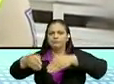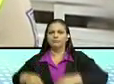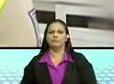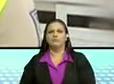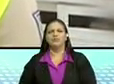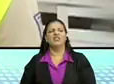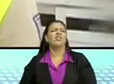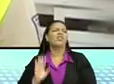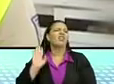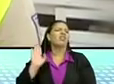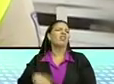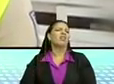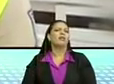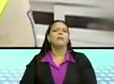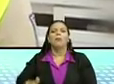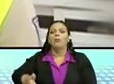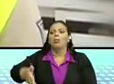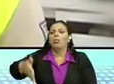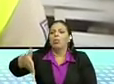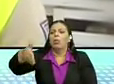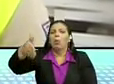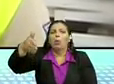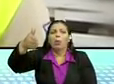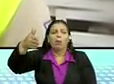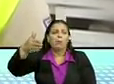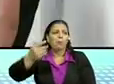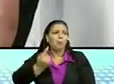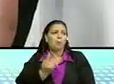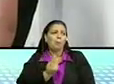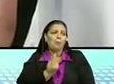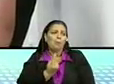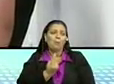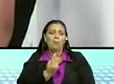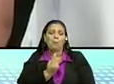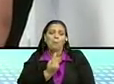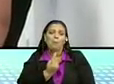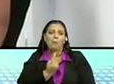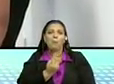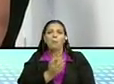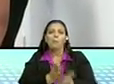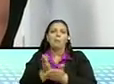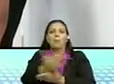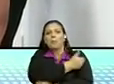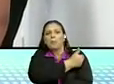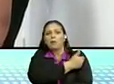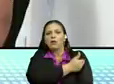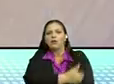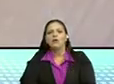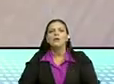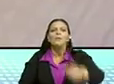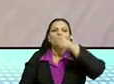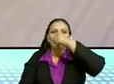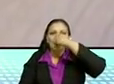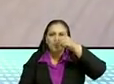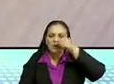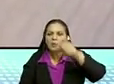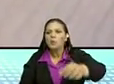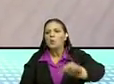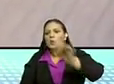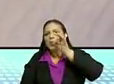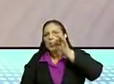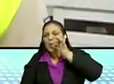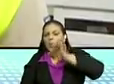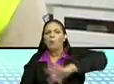muertos o pasar la vergüenza y la tristeza y el dolor de verlos sumidos en el mundo de las drogas o de verlos sumidos en el AMPA,